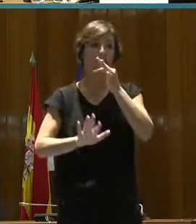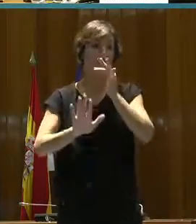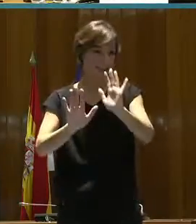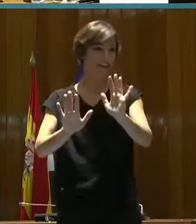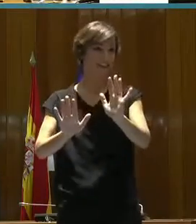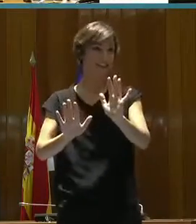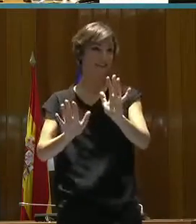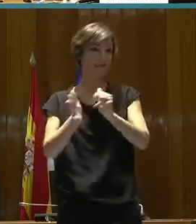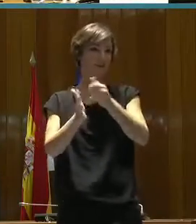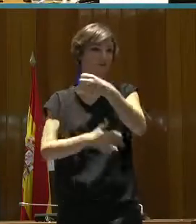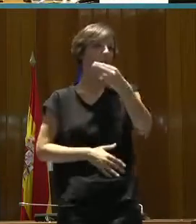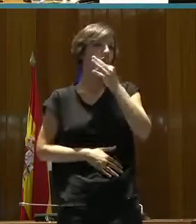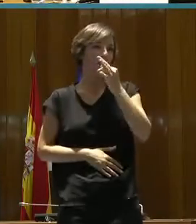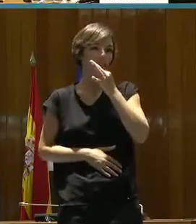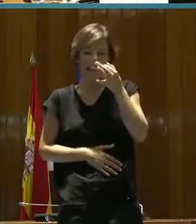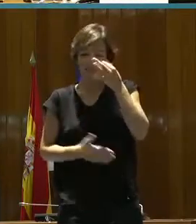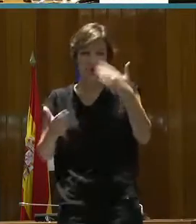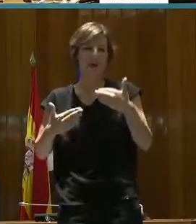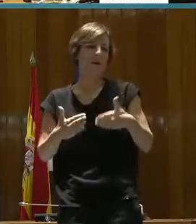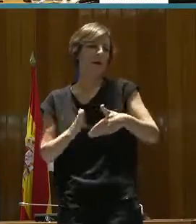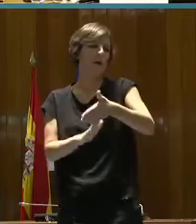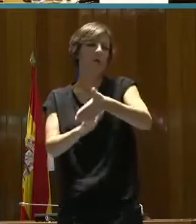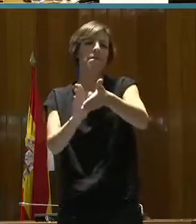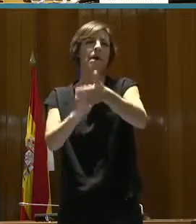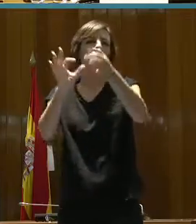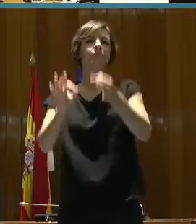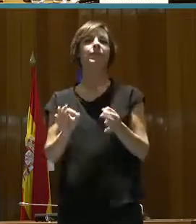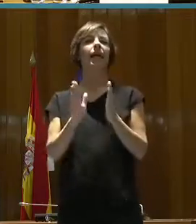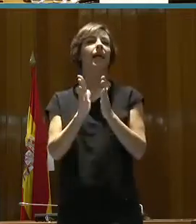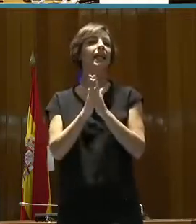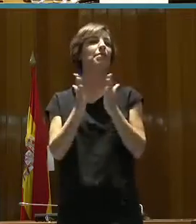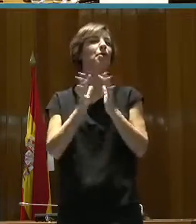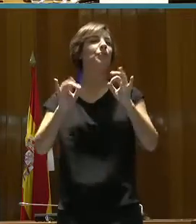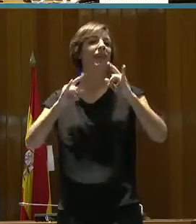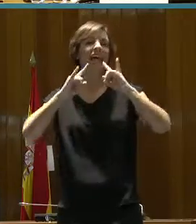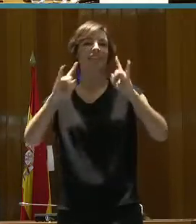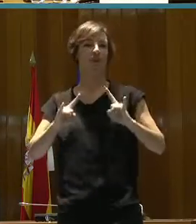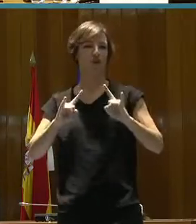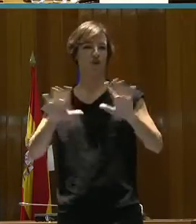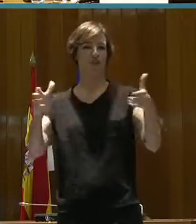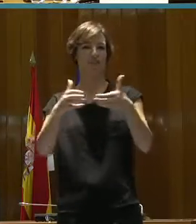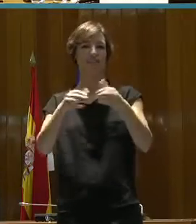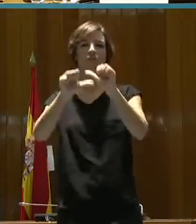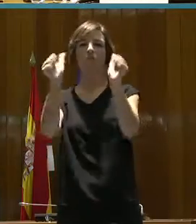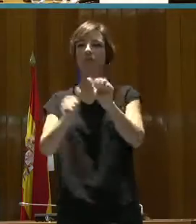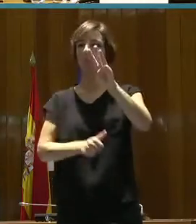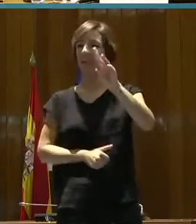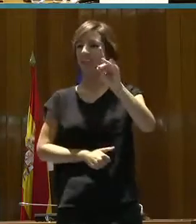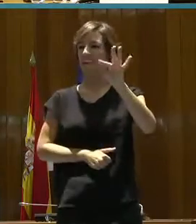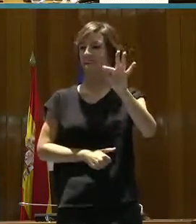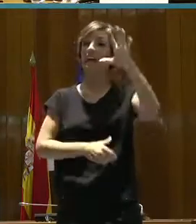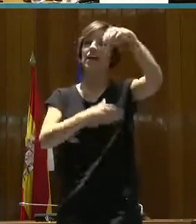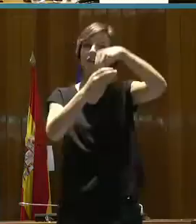materialmente delante nuestro, será un libro electrónico en formato PDF que incluirá vídeos